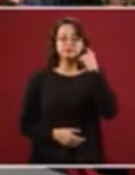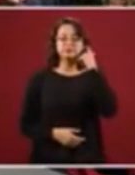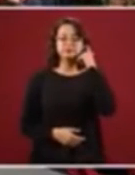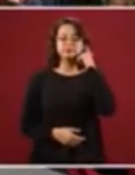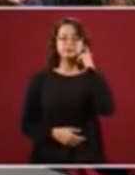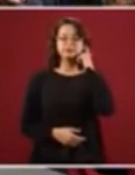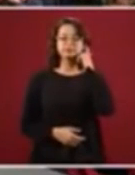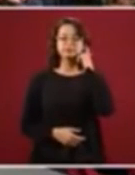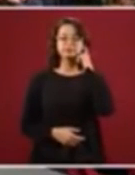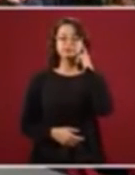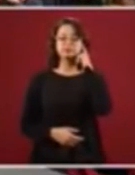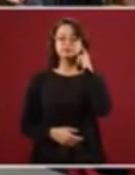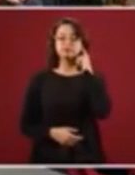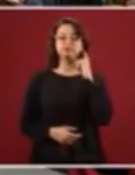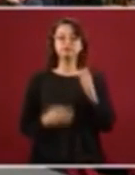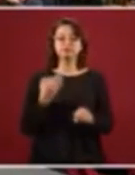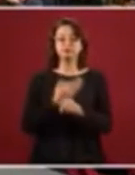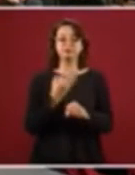Vamos a mostrar un video.